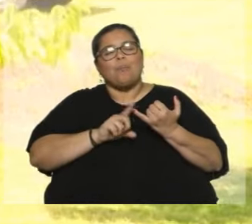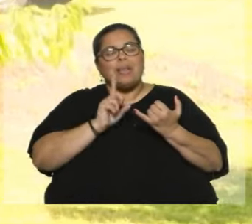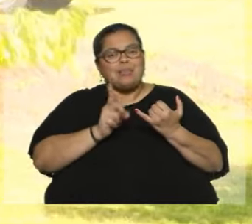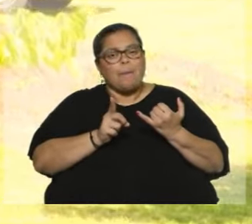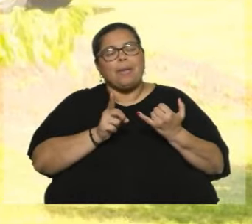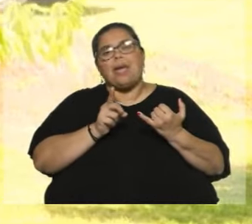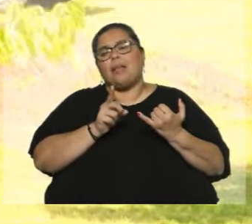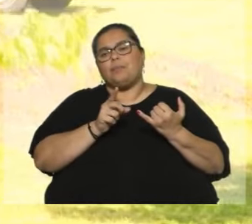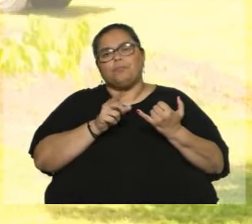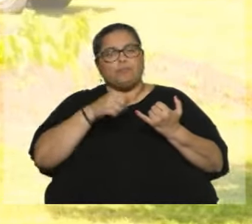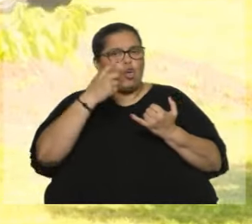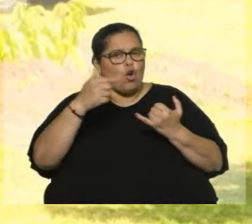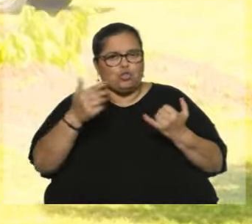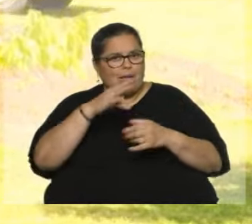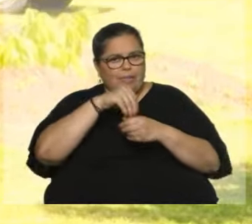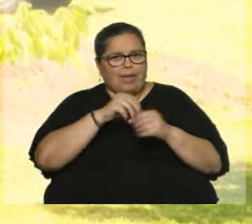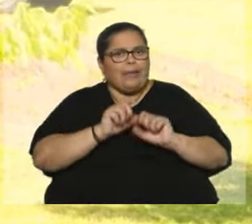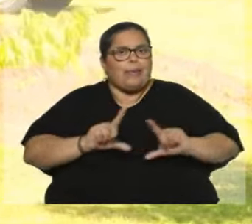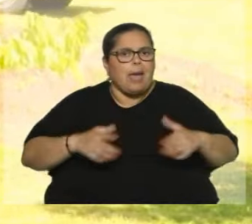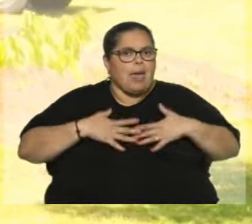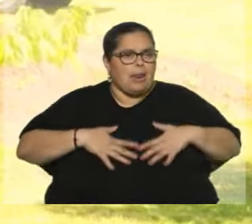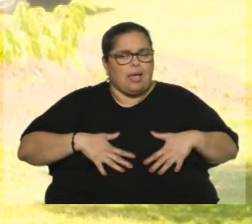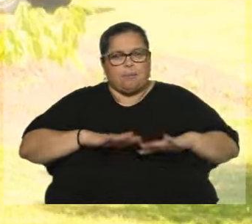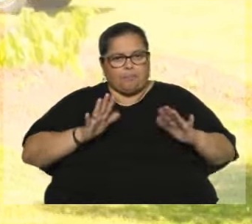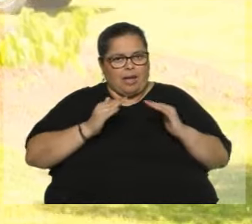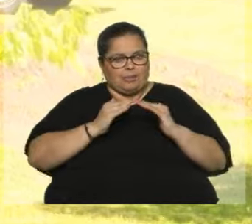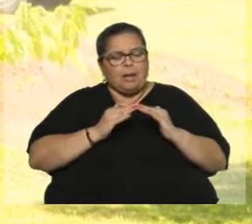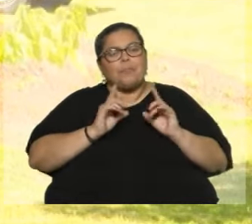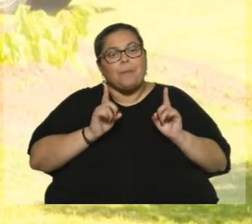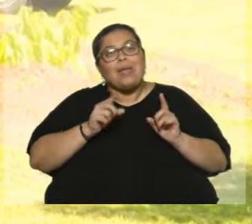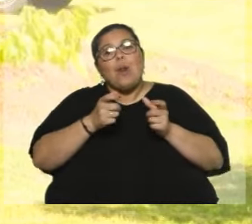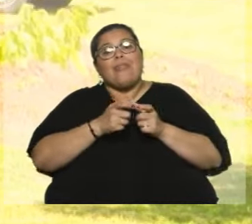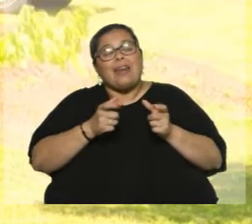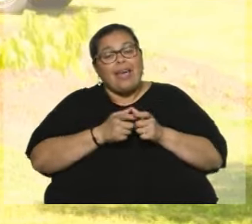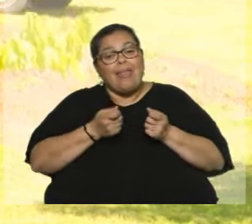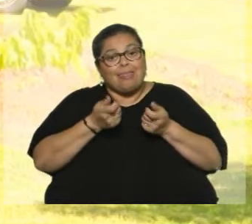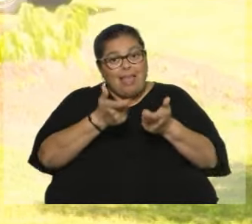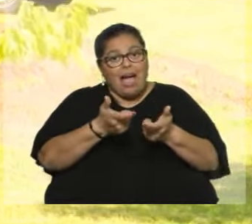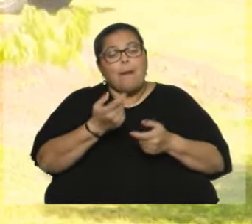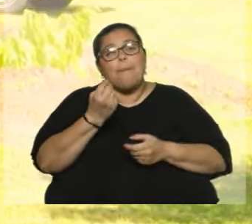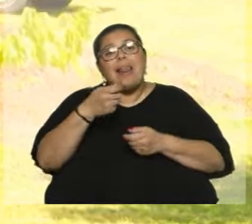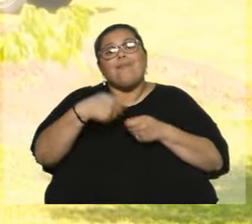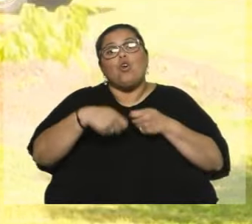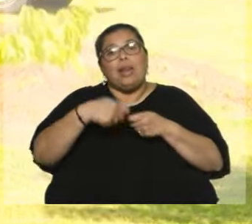aquellas cuestiones más domésticas, de higiene, y también una tarjeta de boletos.